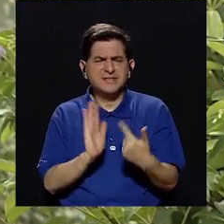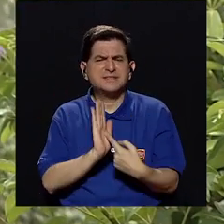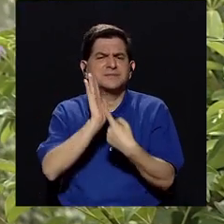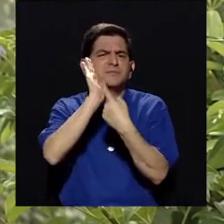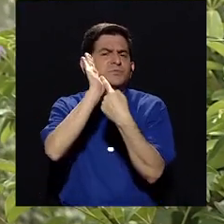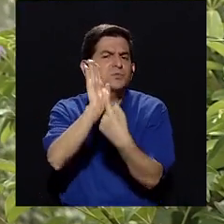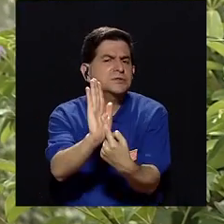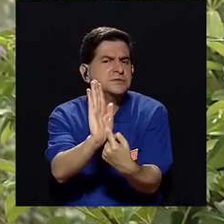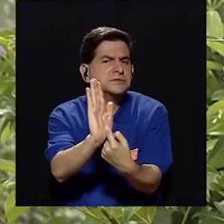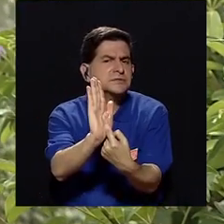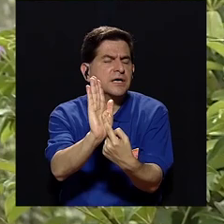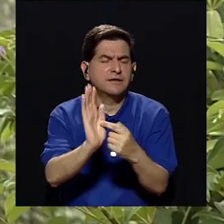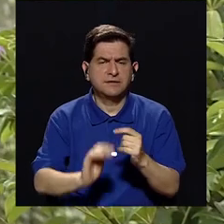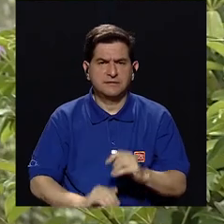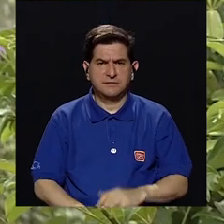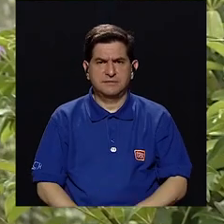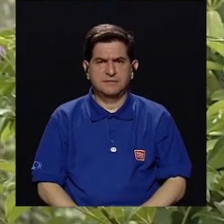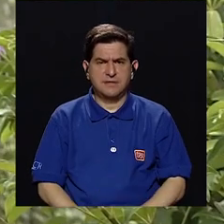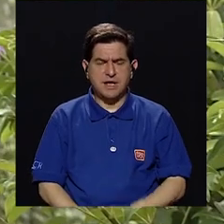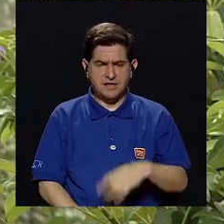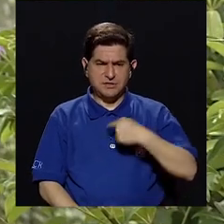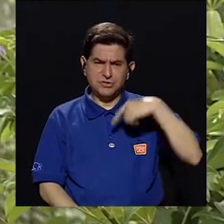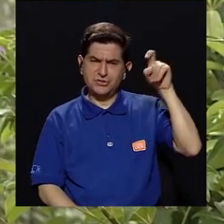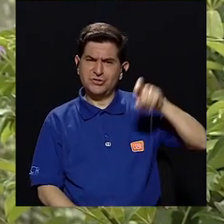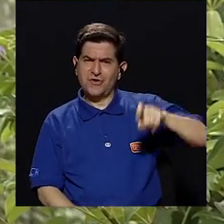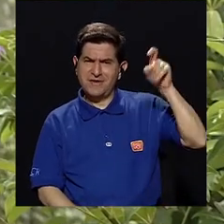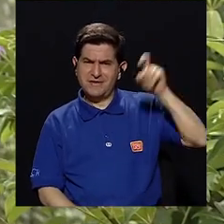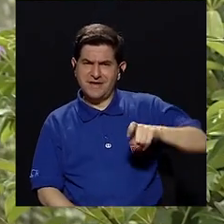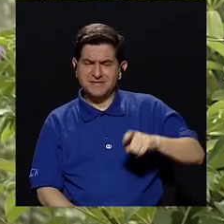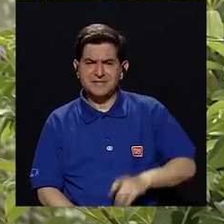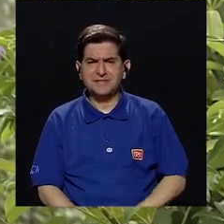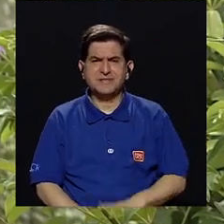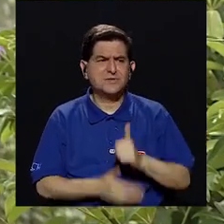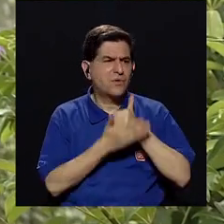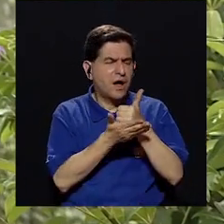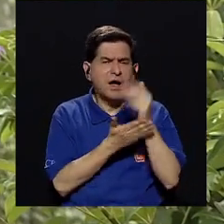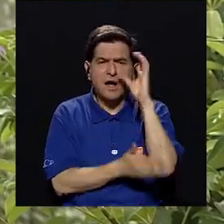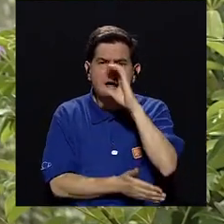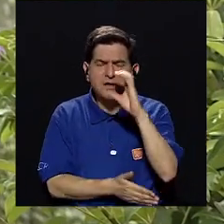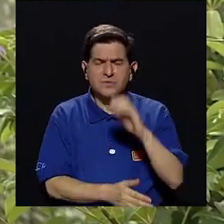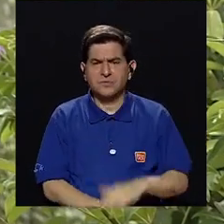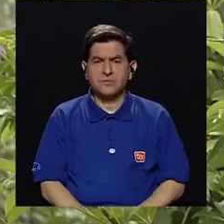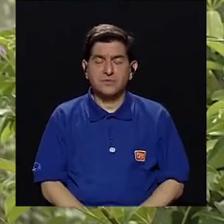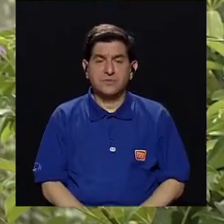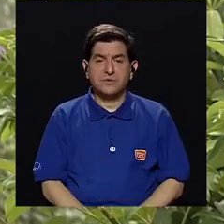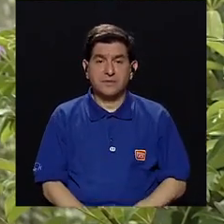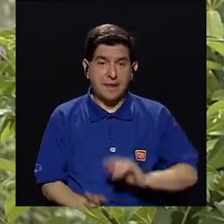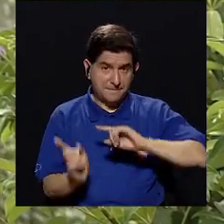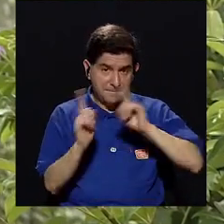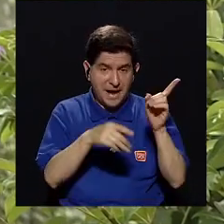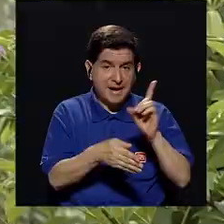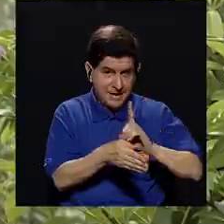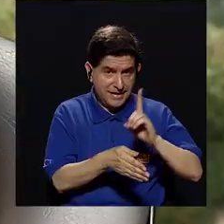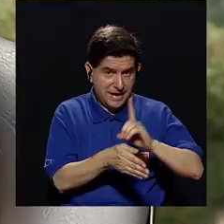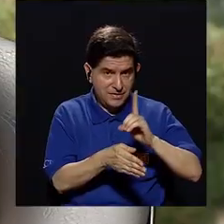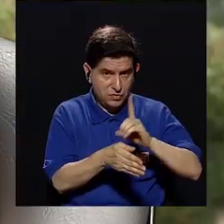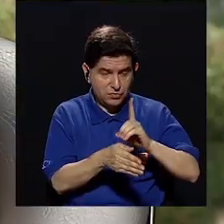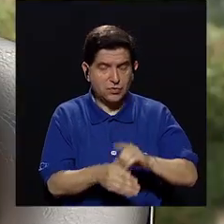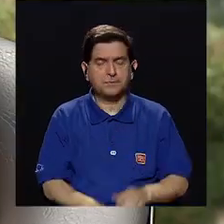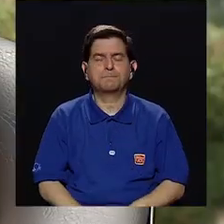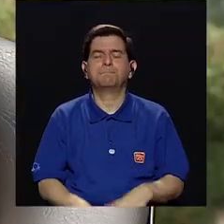indique a mí que tengo que porque las tiene quiero acudir al médico